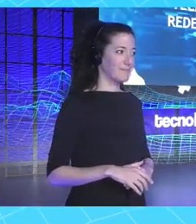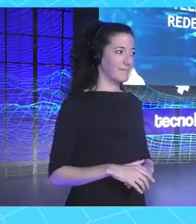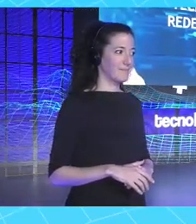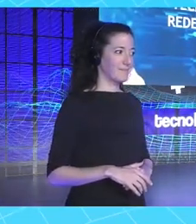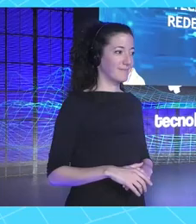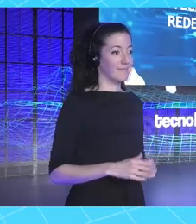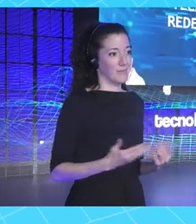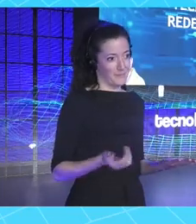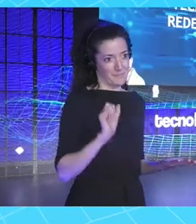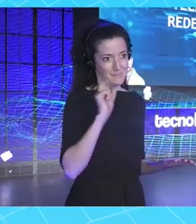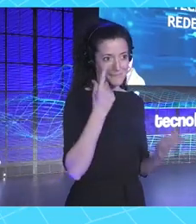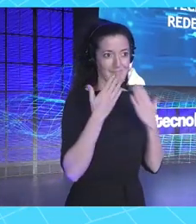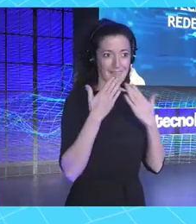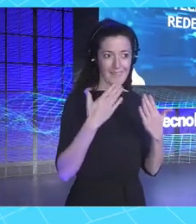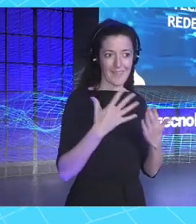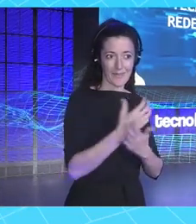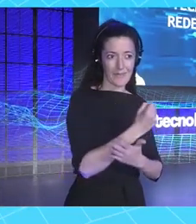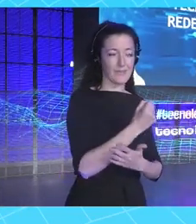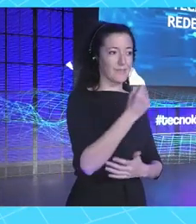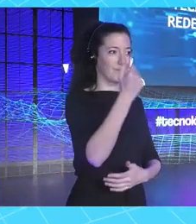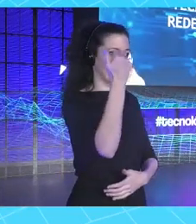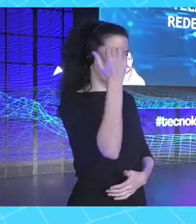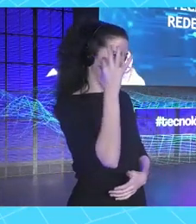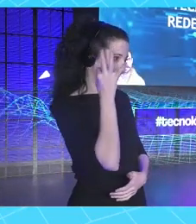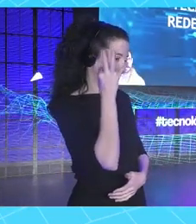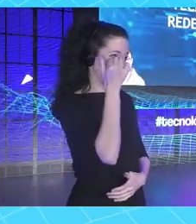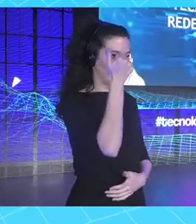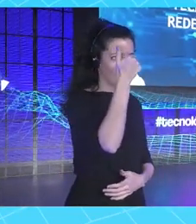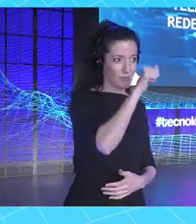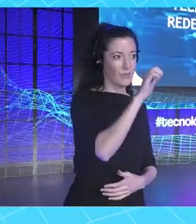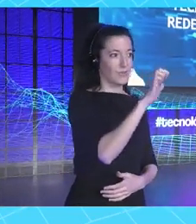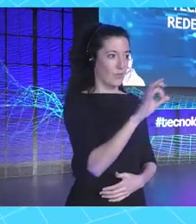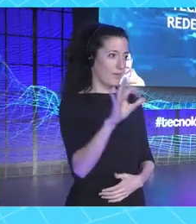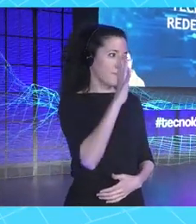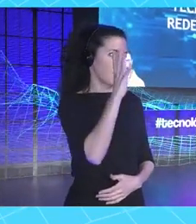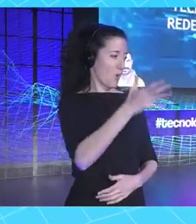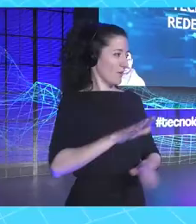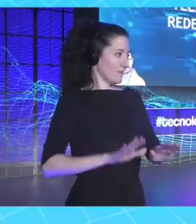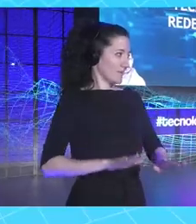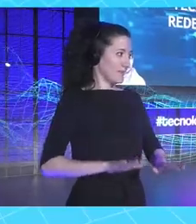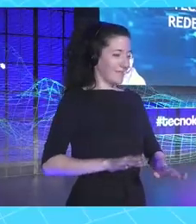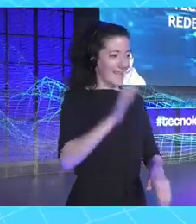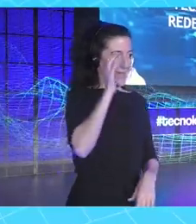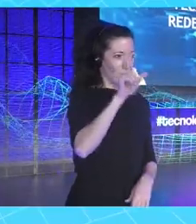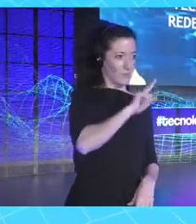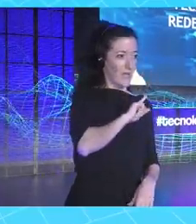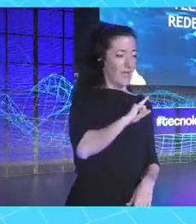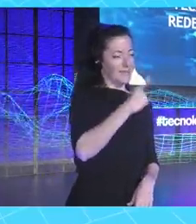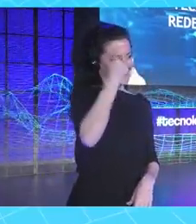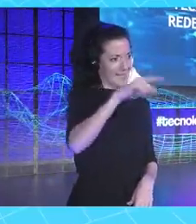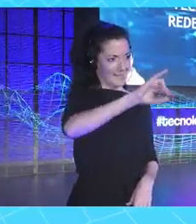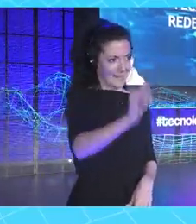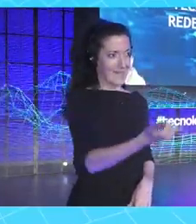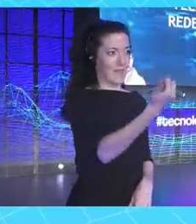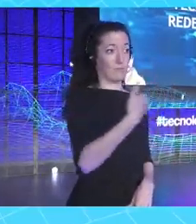bueno gracias a todos todas todos por estar aquí escuchándome sé que estáis cansados Yo también estoy